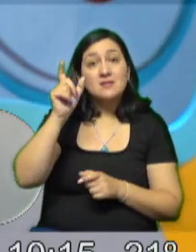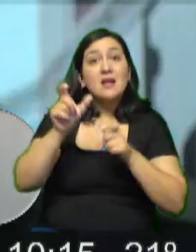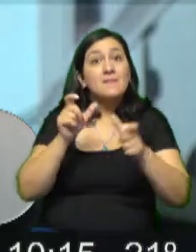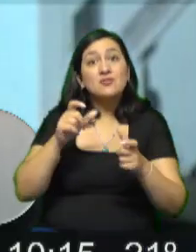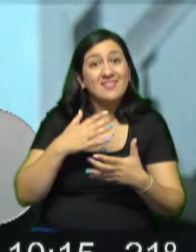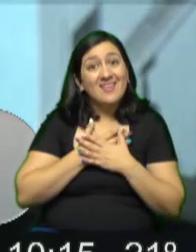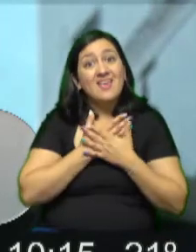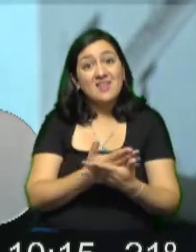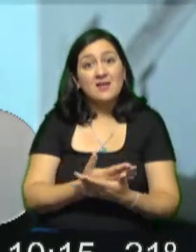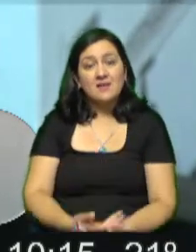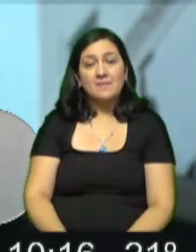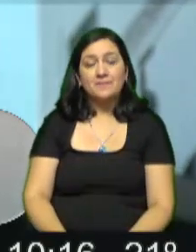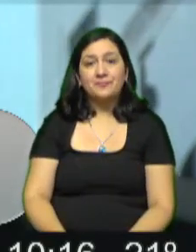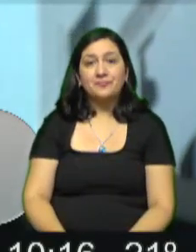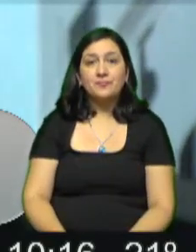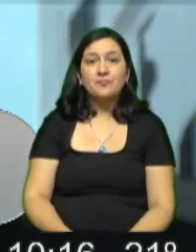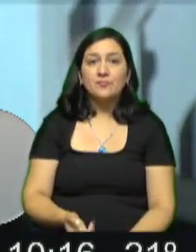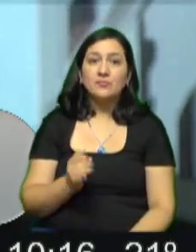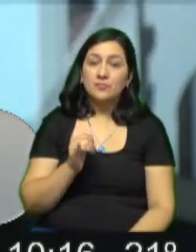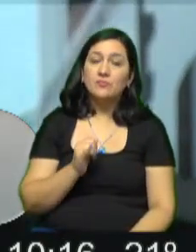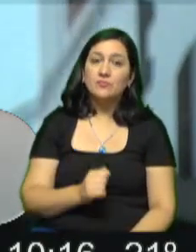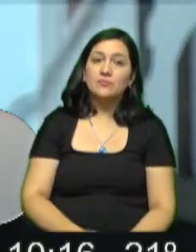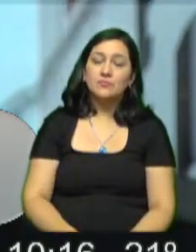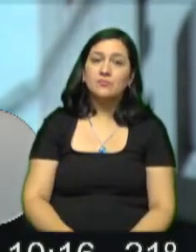masiva. ¿Es así? Sí.